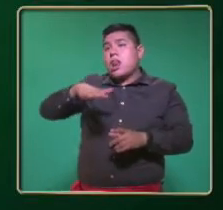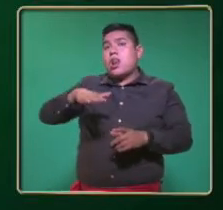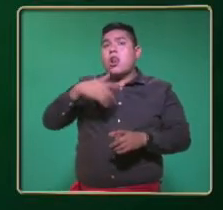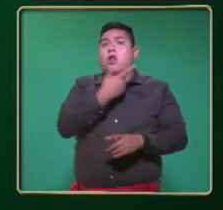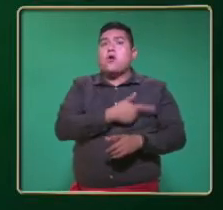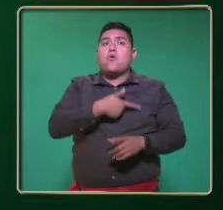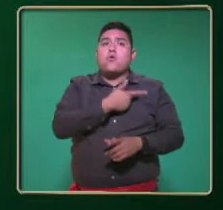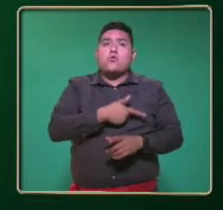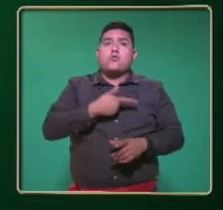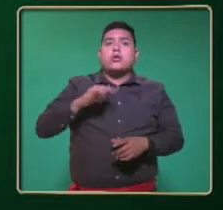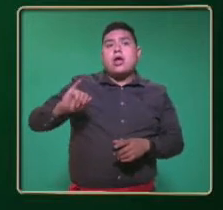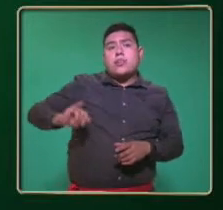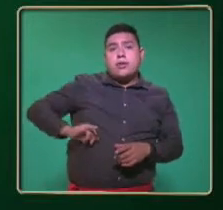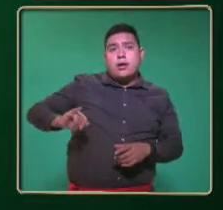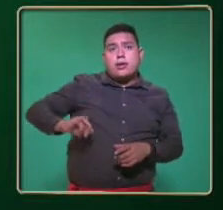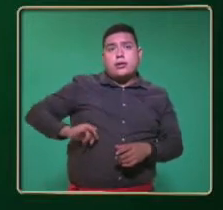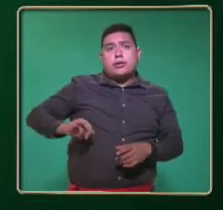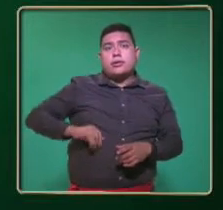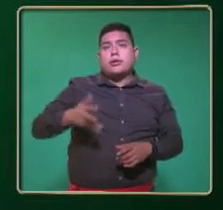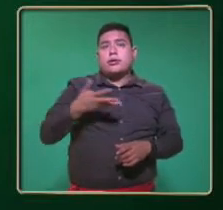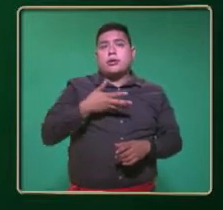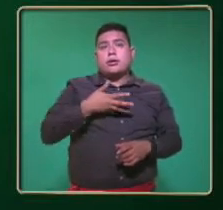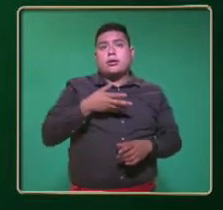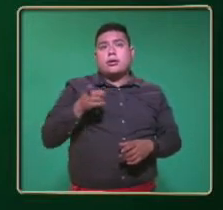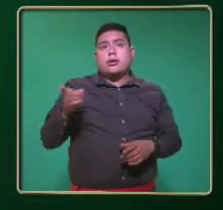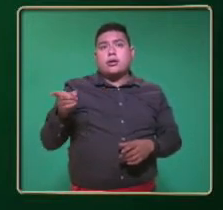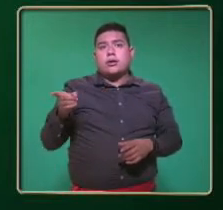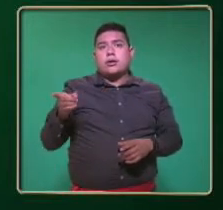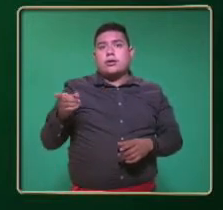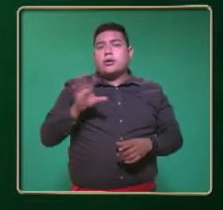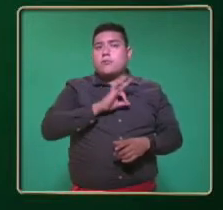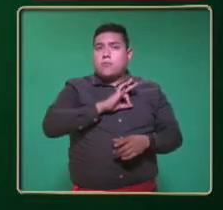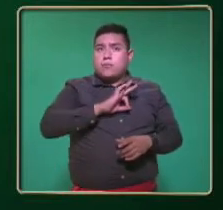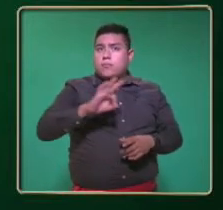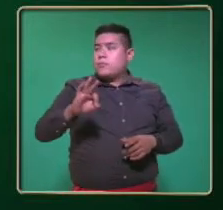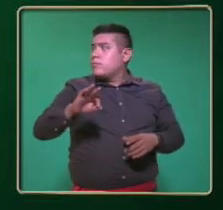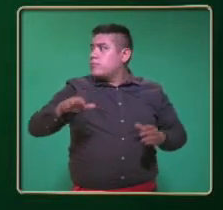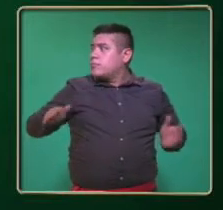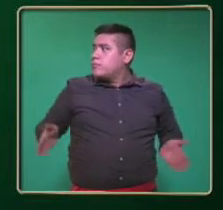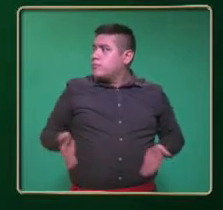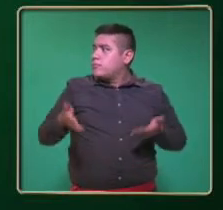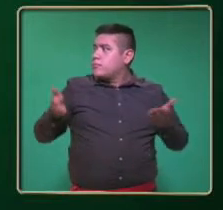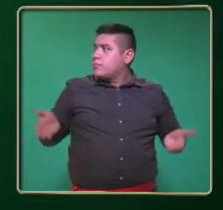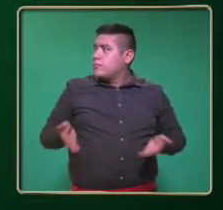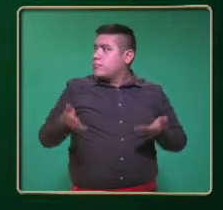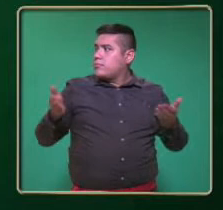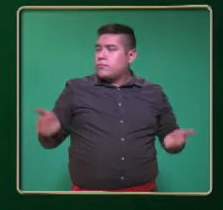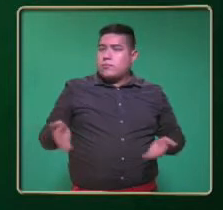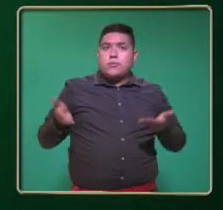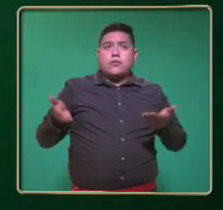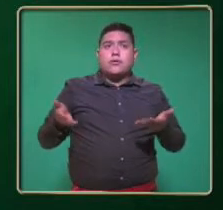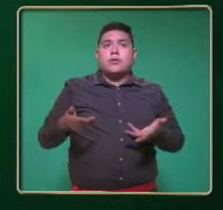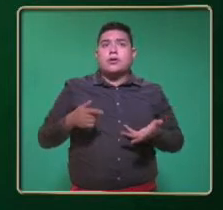preferencias, gustos o intereses que él tiene para poder motivarlo a seguir adelante.